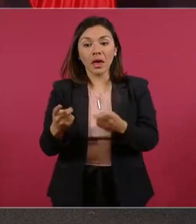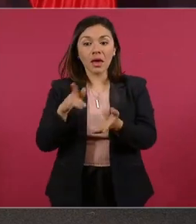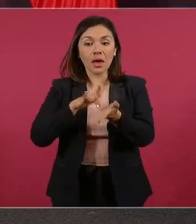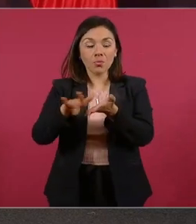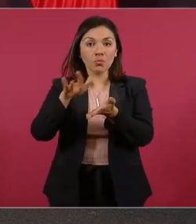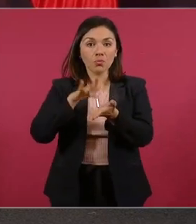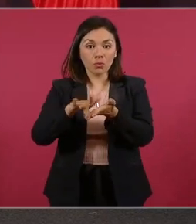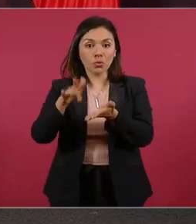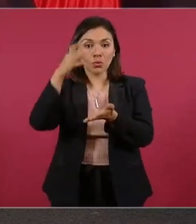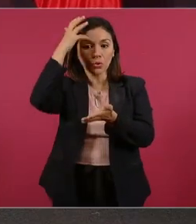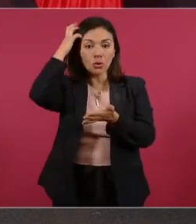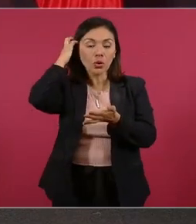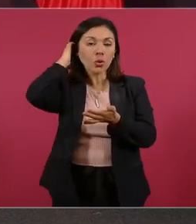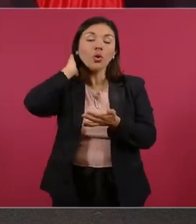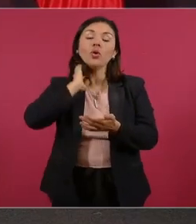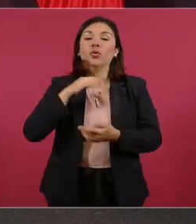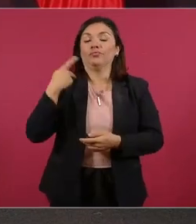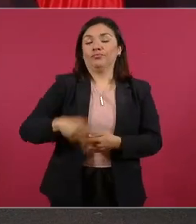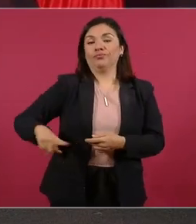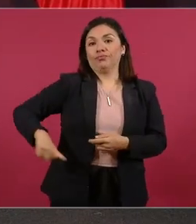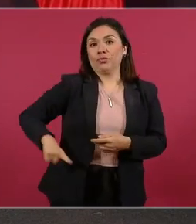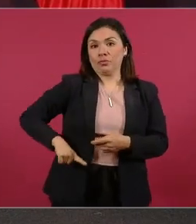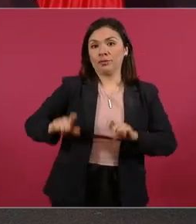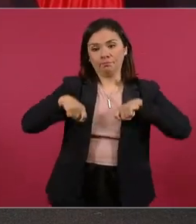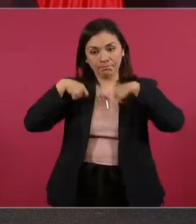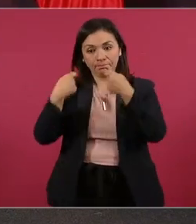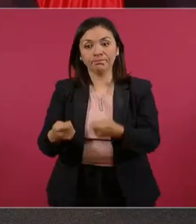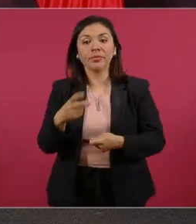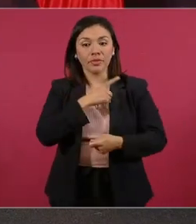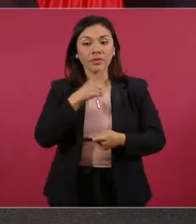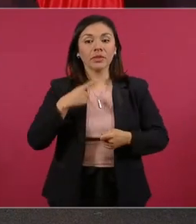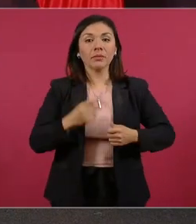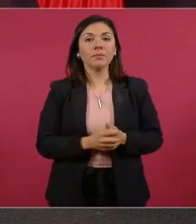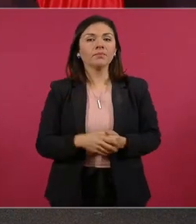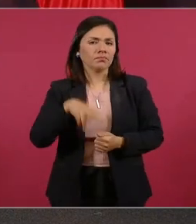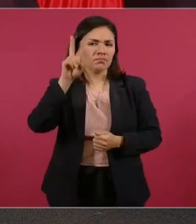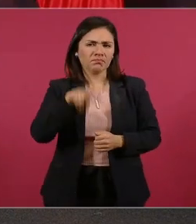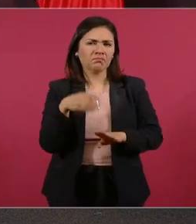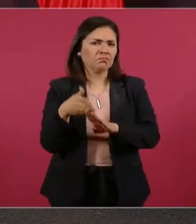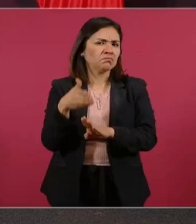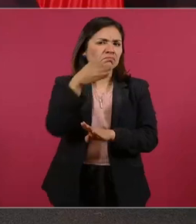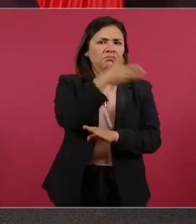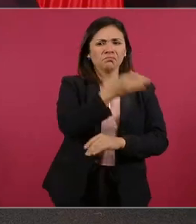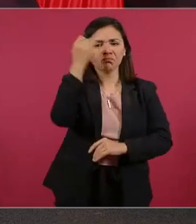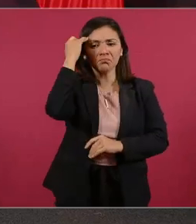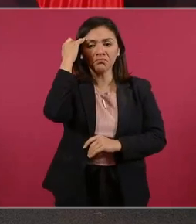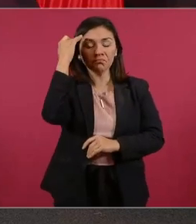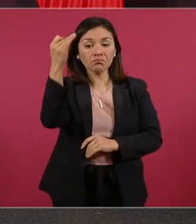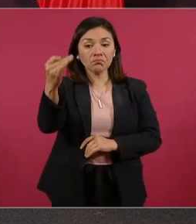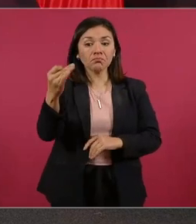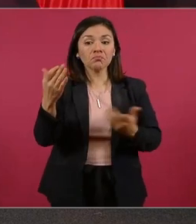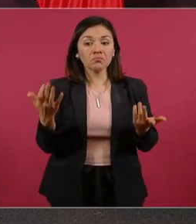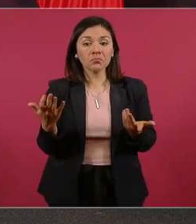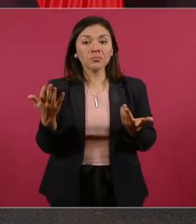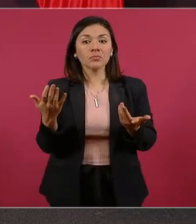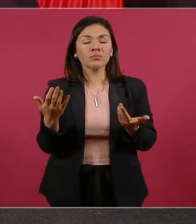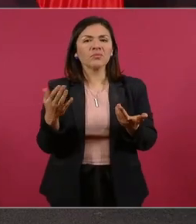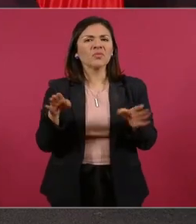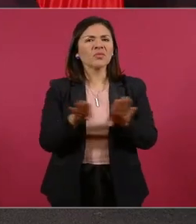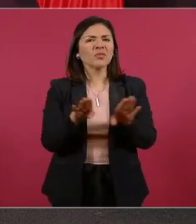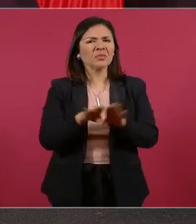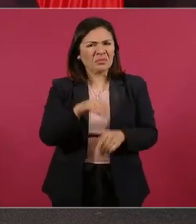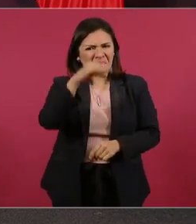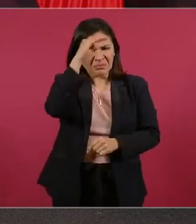apoyos del gobierno. Hubo un tiempo en que se